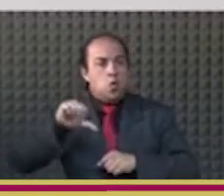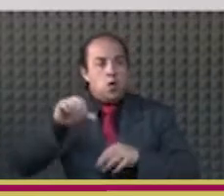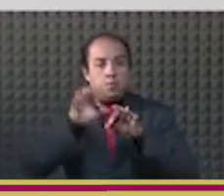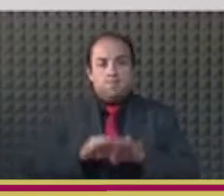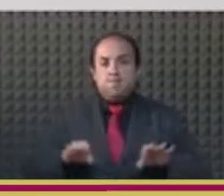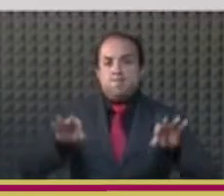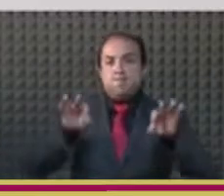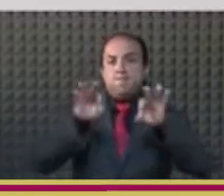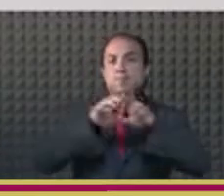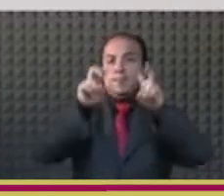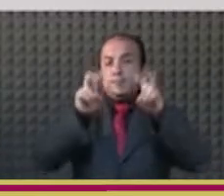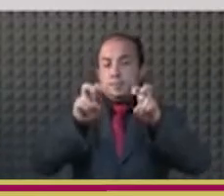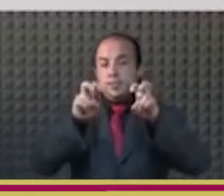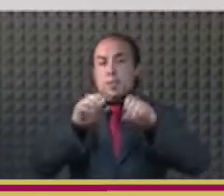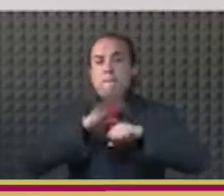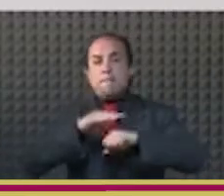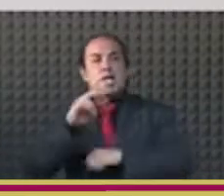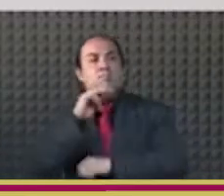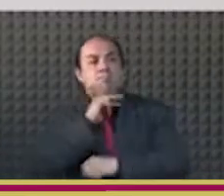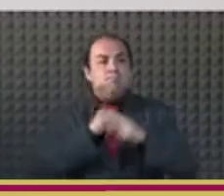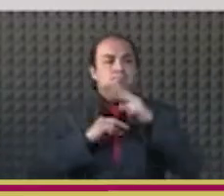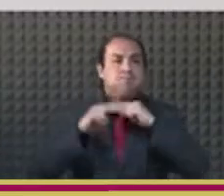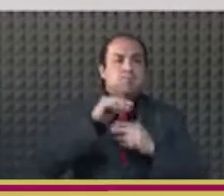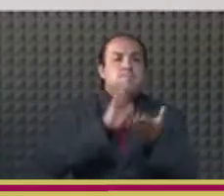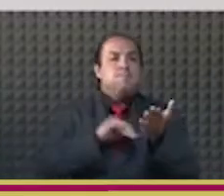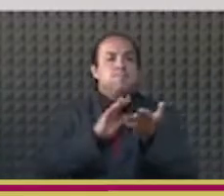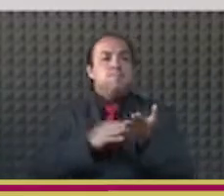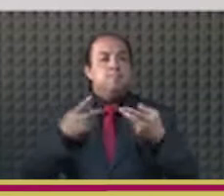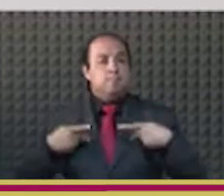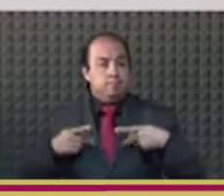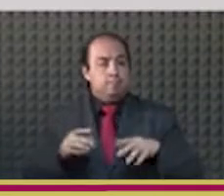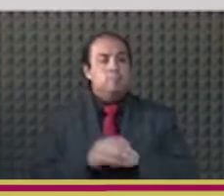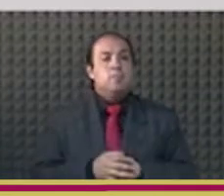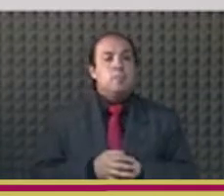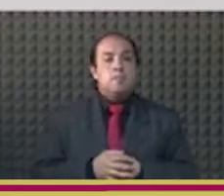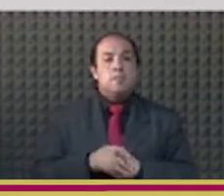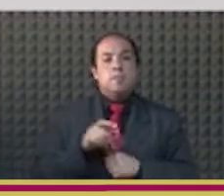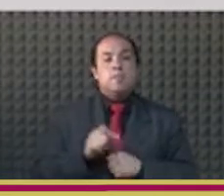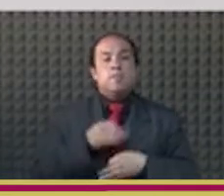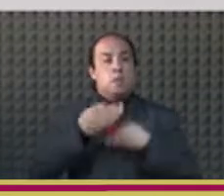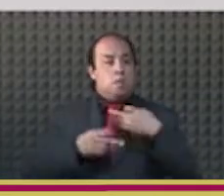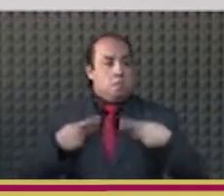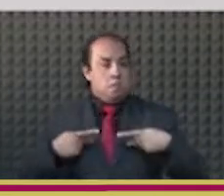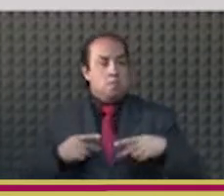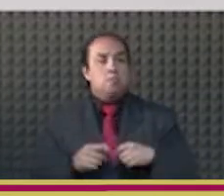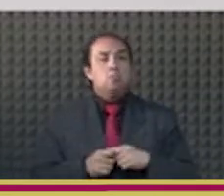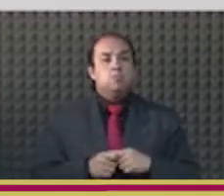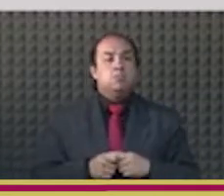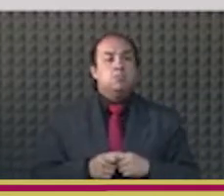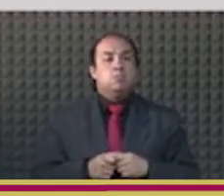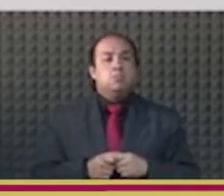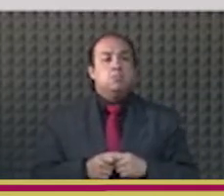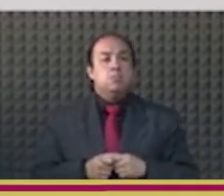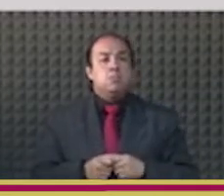más inquietan y más demandan los mexicanos y los iztacalquenses, para nuestra